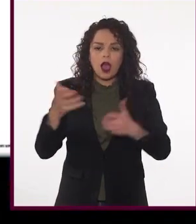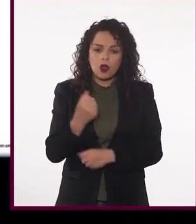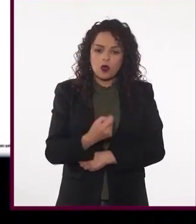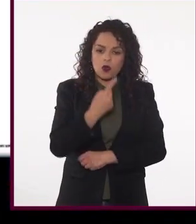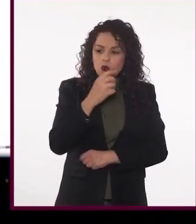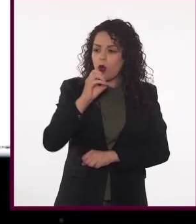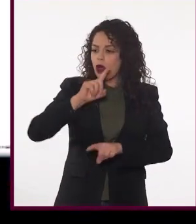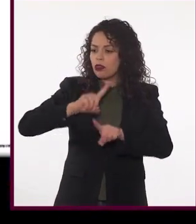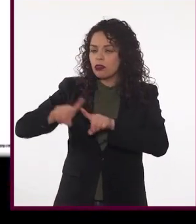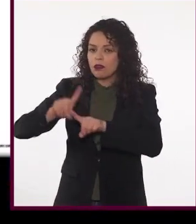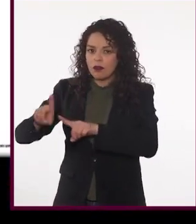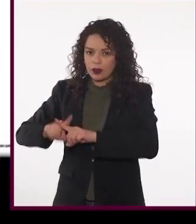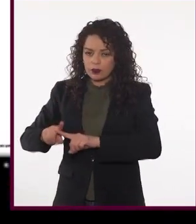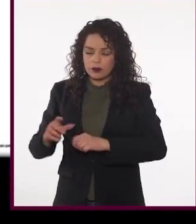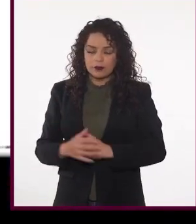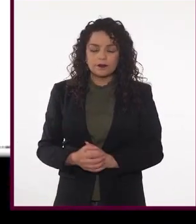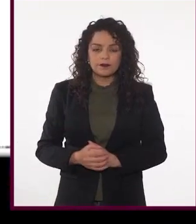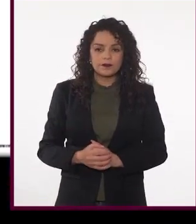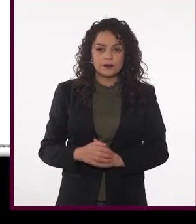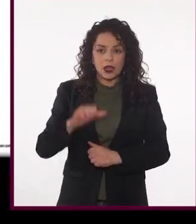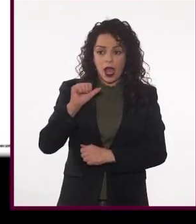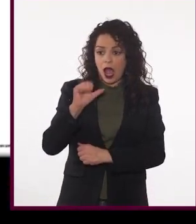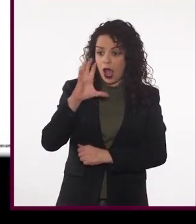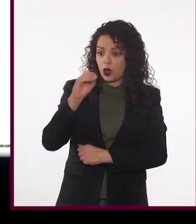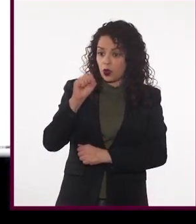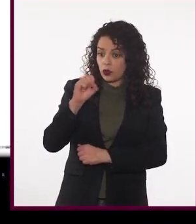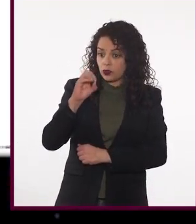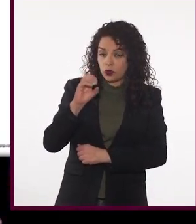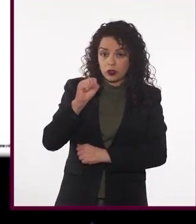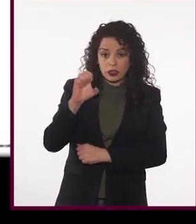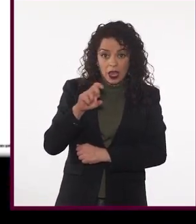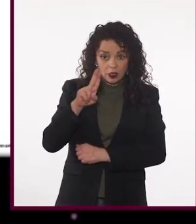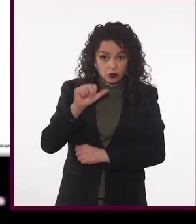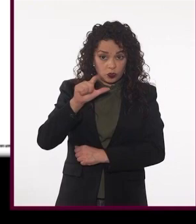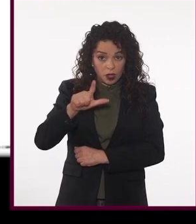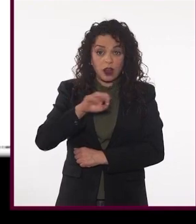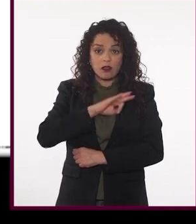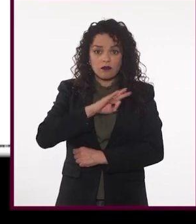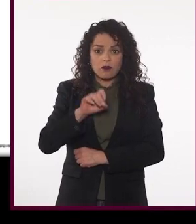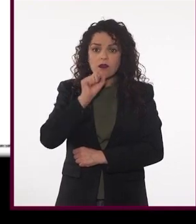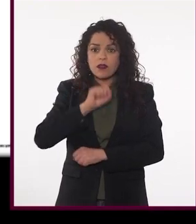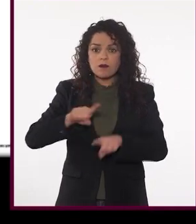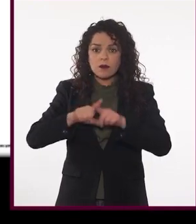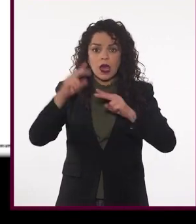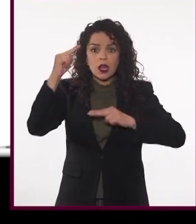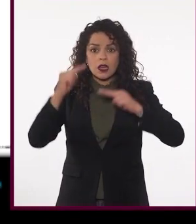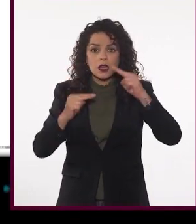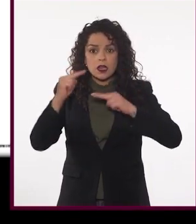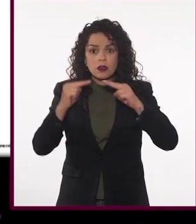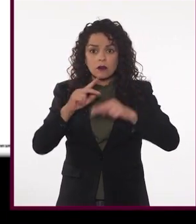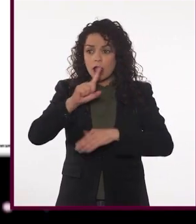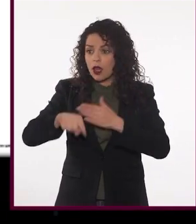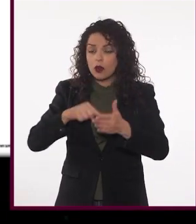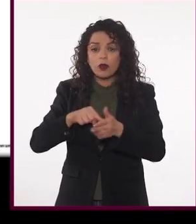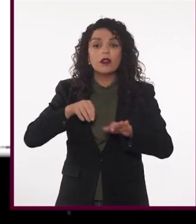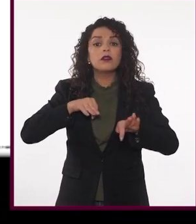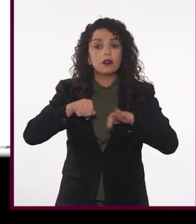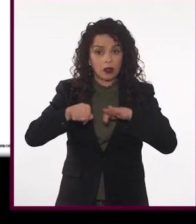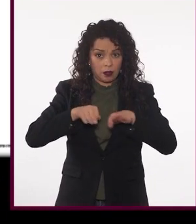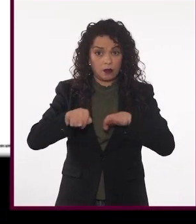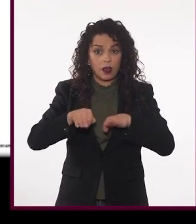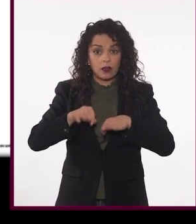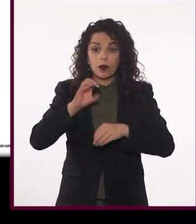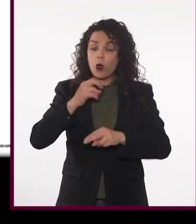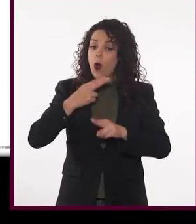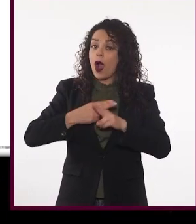que se realice en uno o varios eventos. El acoso sexual puede ocurrir entre personas con el mismo rango o nivel en el